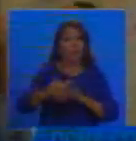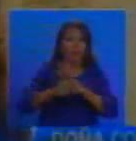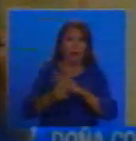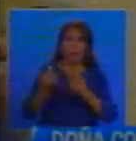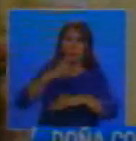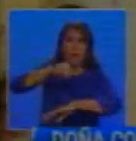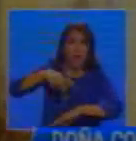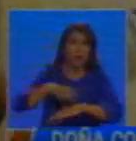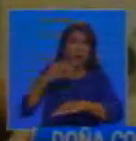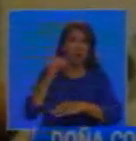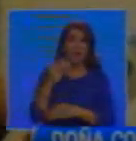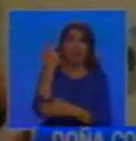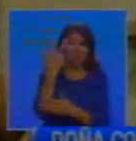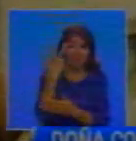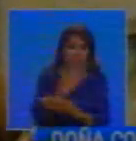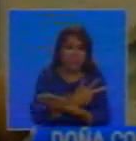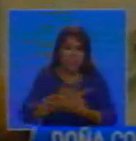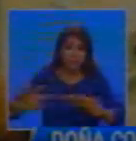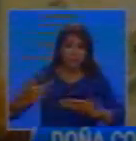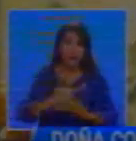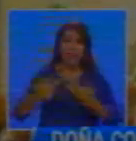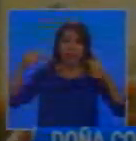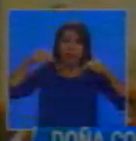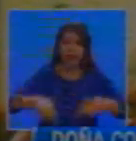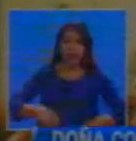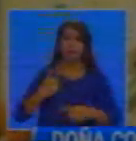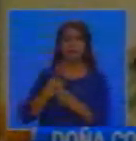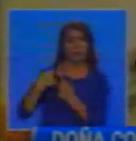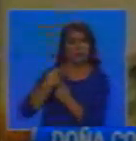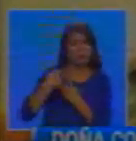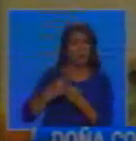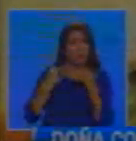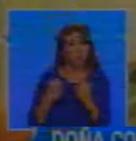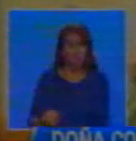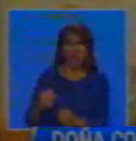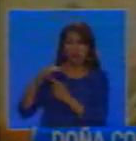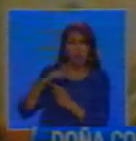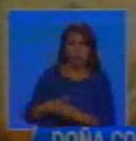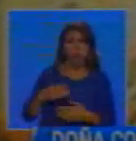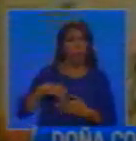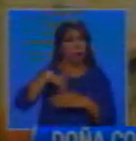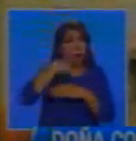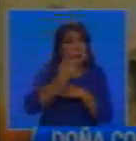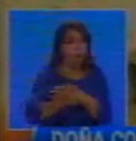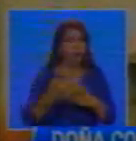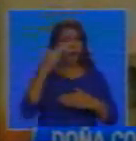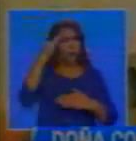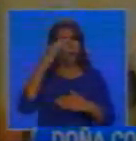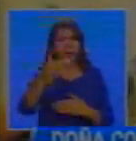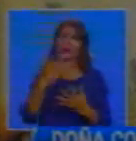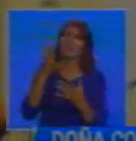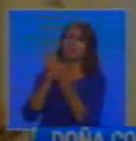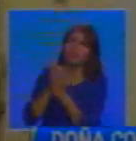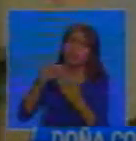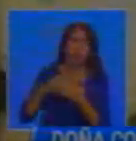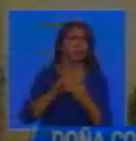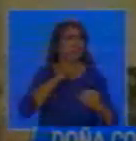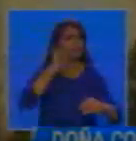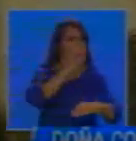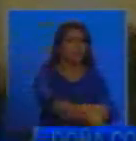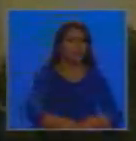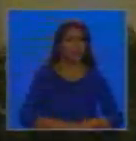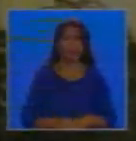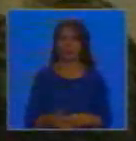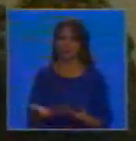Tengo 3 semanas, señor presidente, aquí. Y yo he sido maltratada como usted no tiene idea. Desde afuera, desde los guardias que no me dejaban entrar. Todo el mundo se queda en los